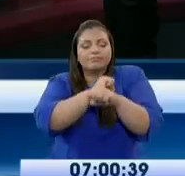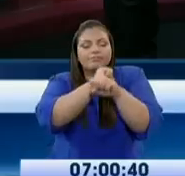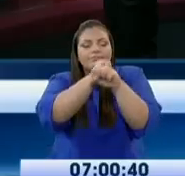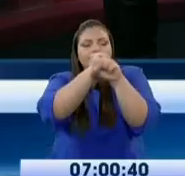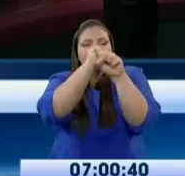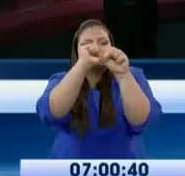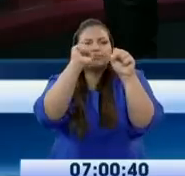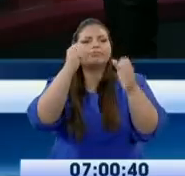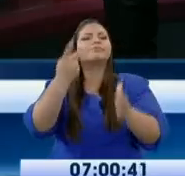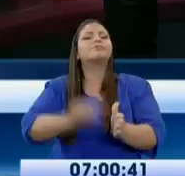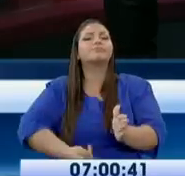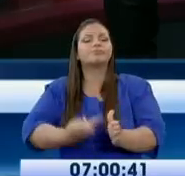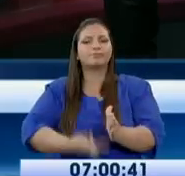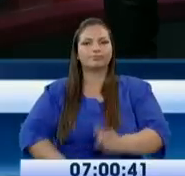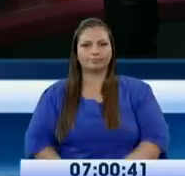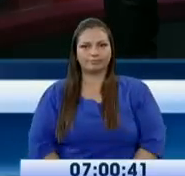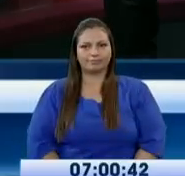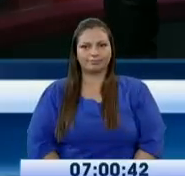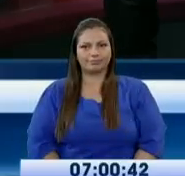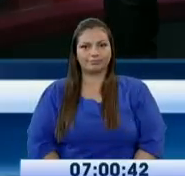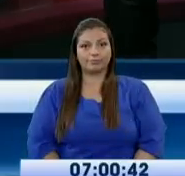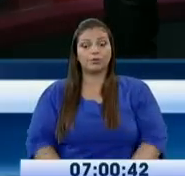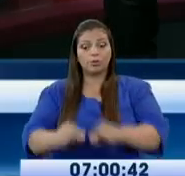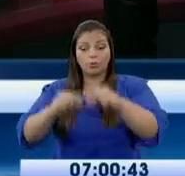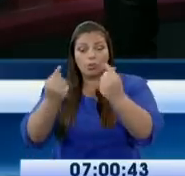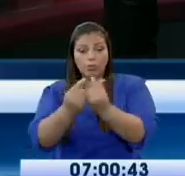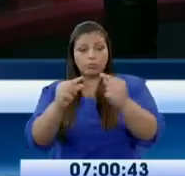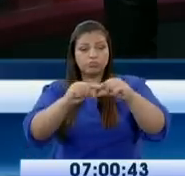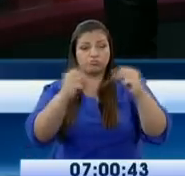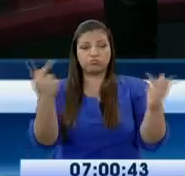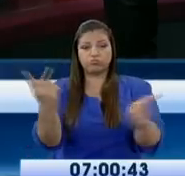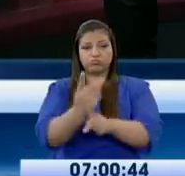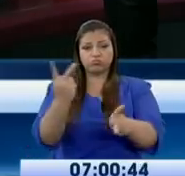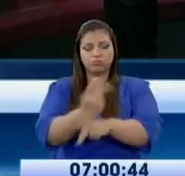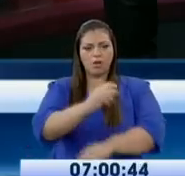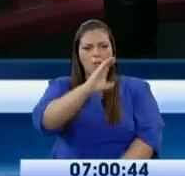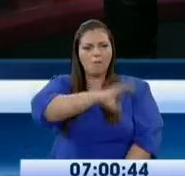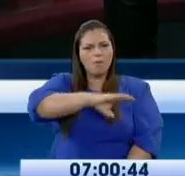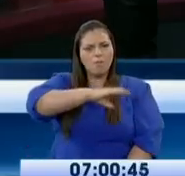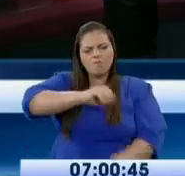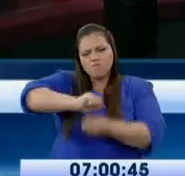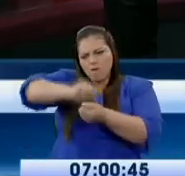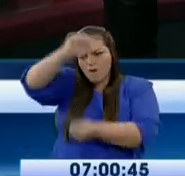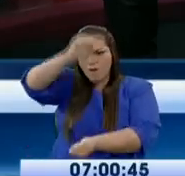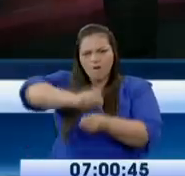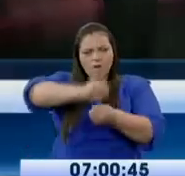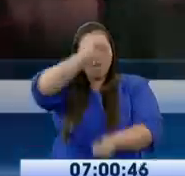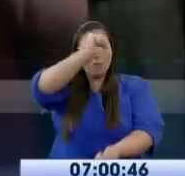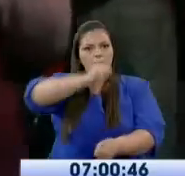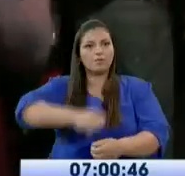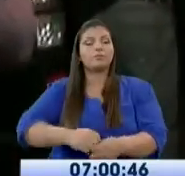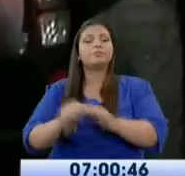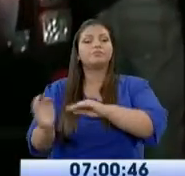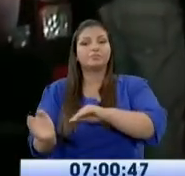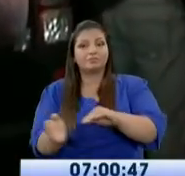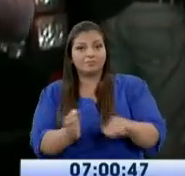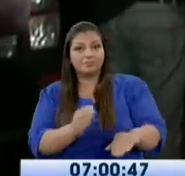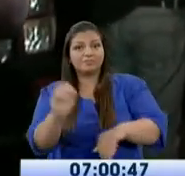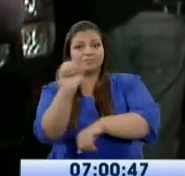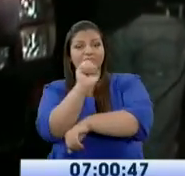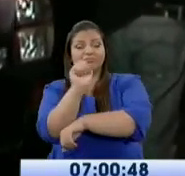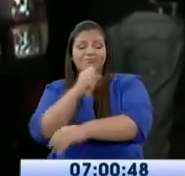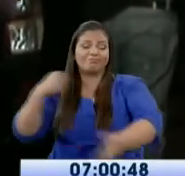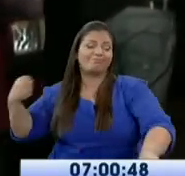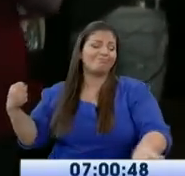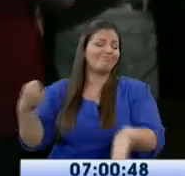principal. Les cuento, desarticulación de peligrosas bandas delictivas, un impresionante accidente de tránsito y asimismo